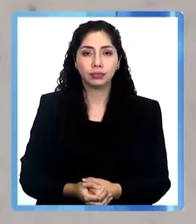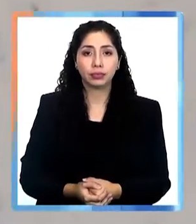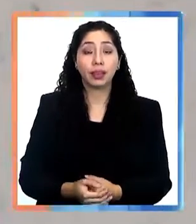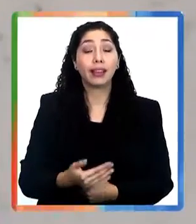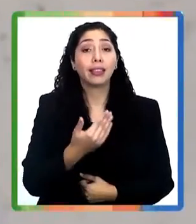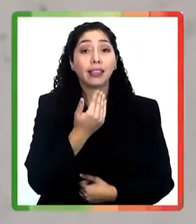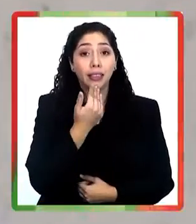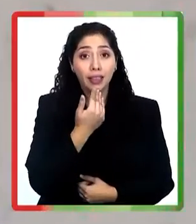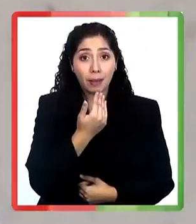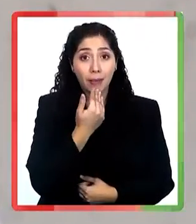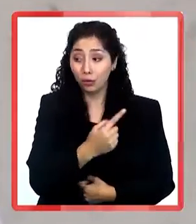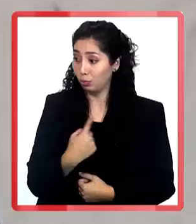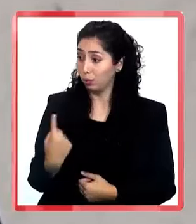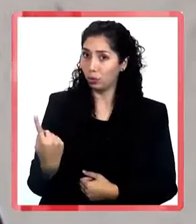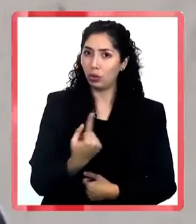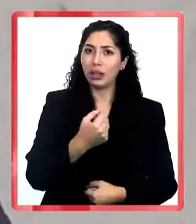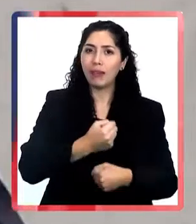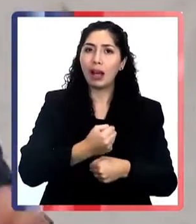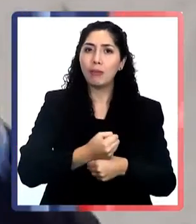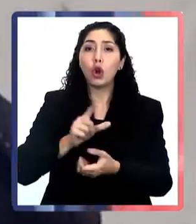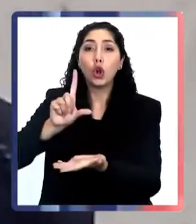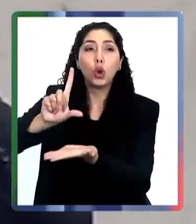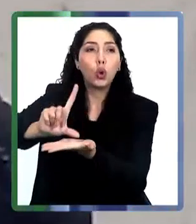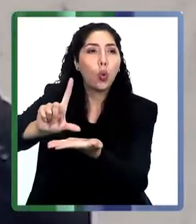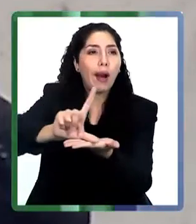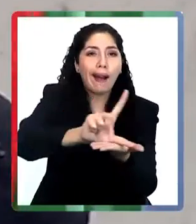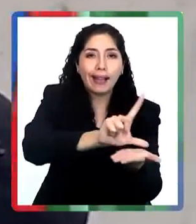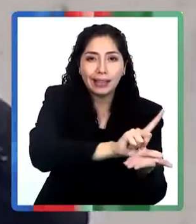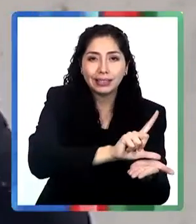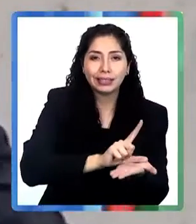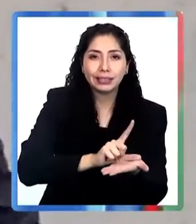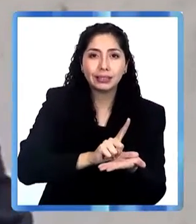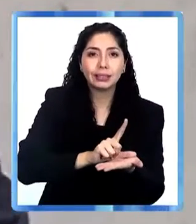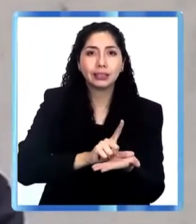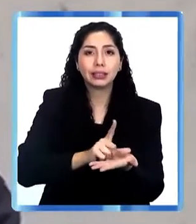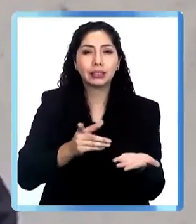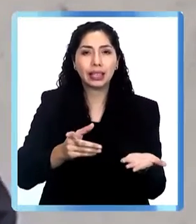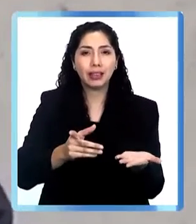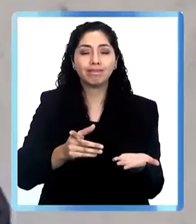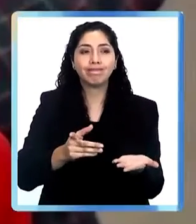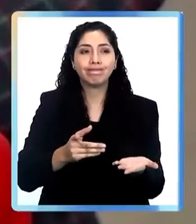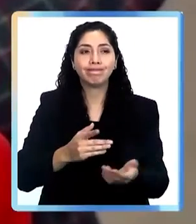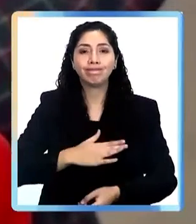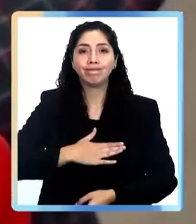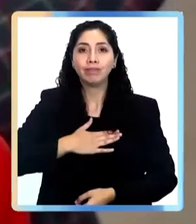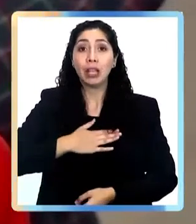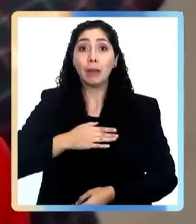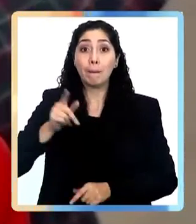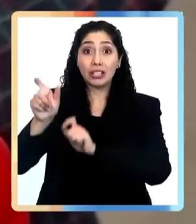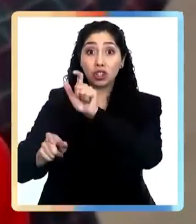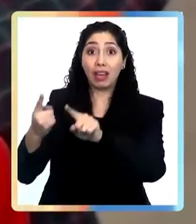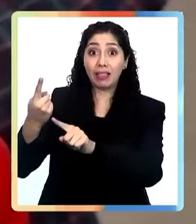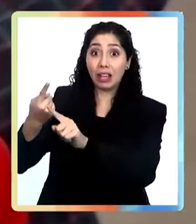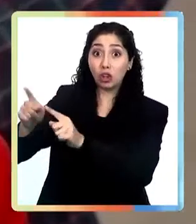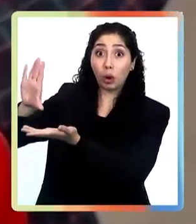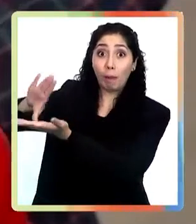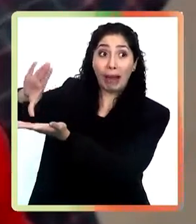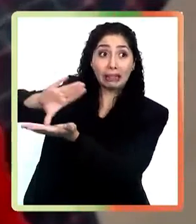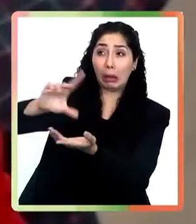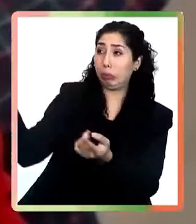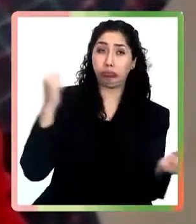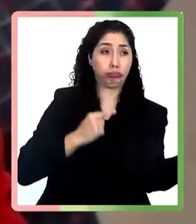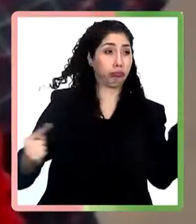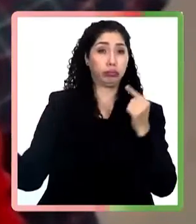también vamos a trabajar en aquellos lugares que han experimentado con mayor intensidad las consecuencias de una migración de una migración de